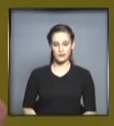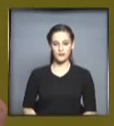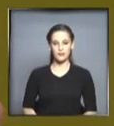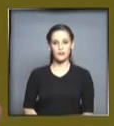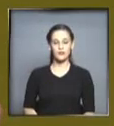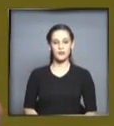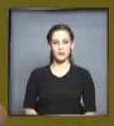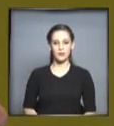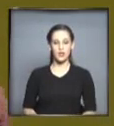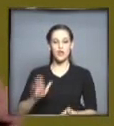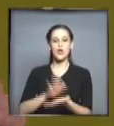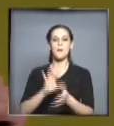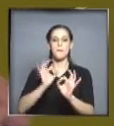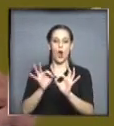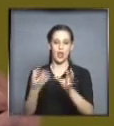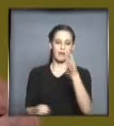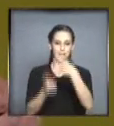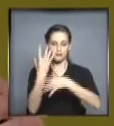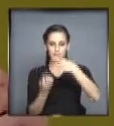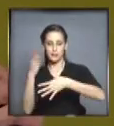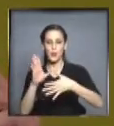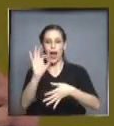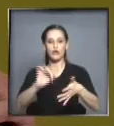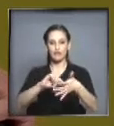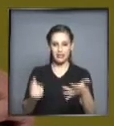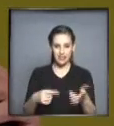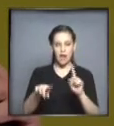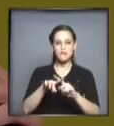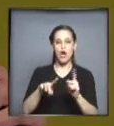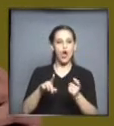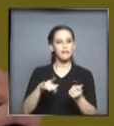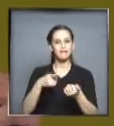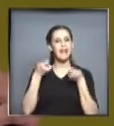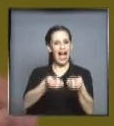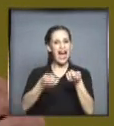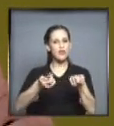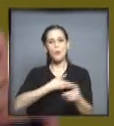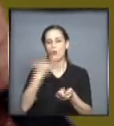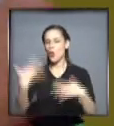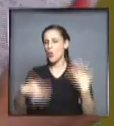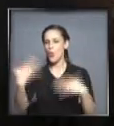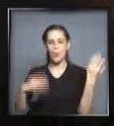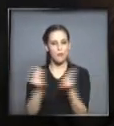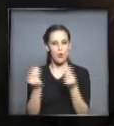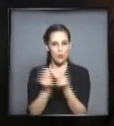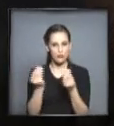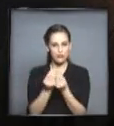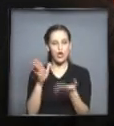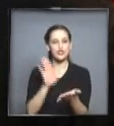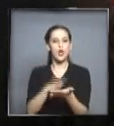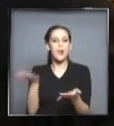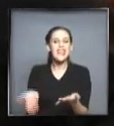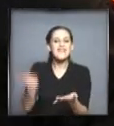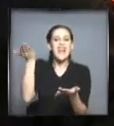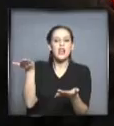Emisión descontrolada de la moneda por parte del Banco Central para financiar un descontrolado gasto público. La inflación es el aumento en